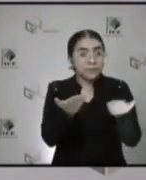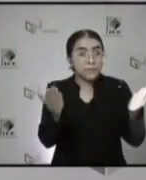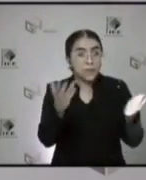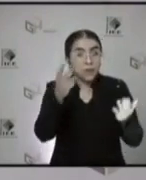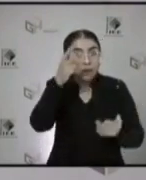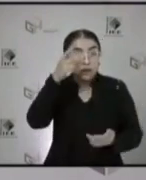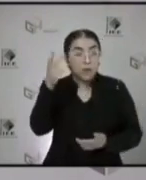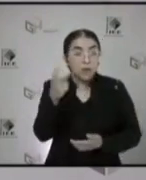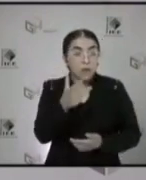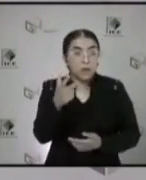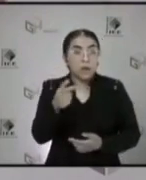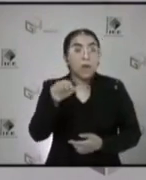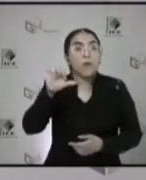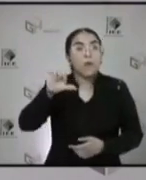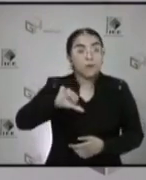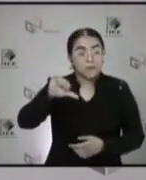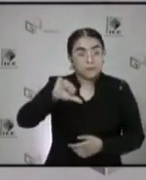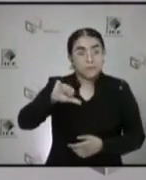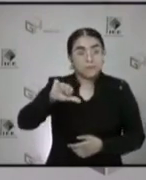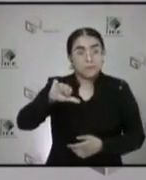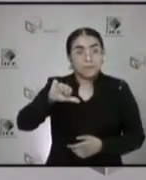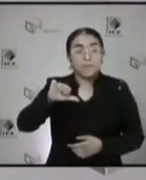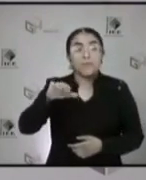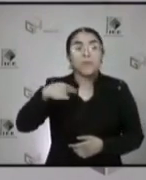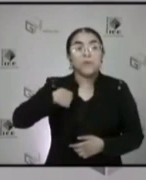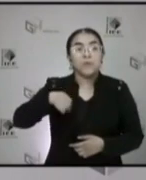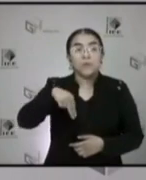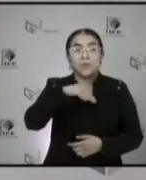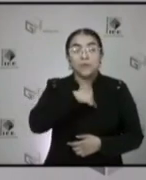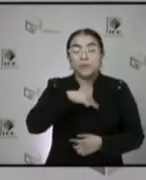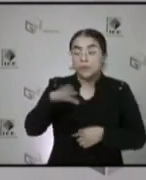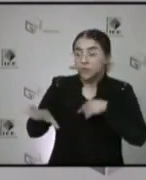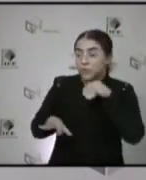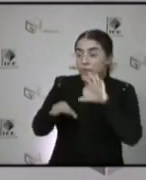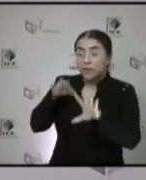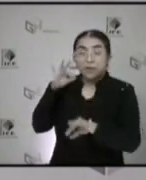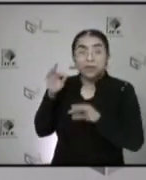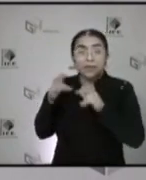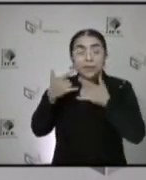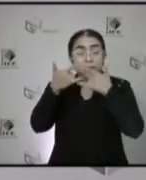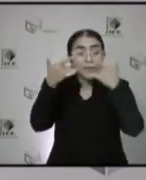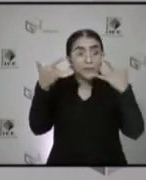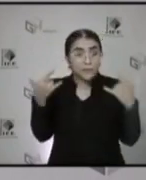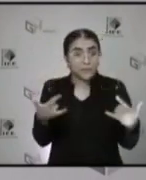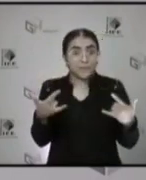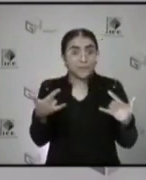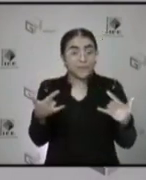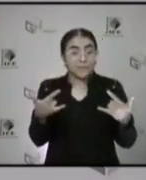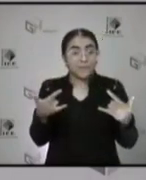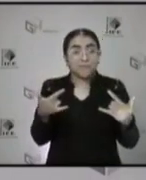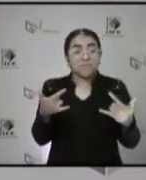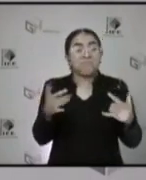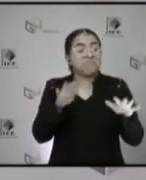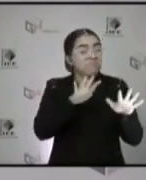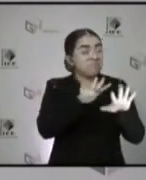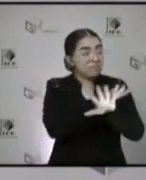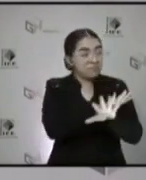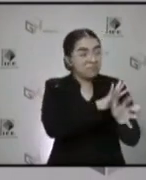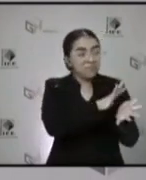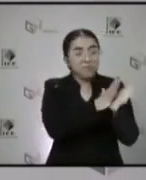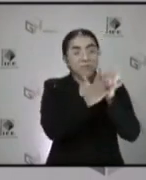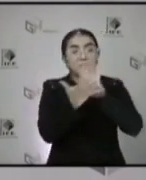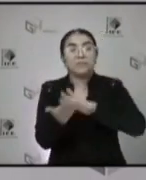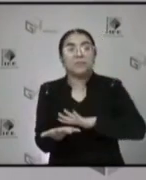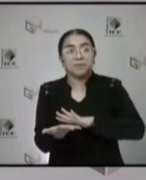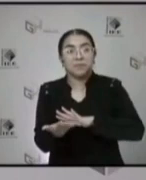hidalguenses, hoy estamos en una elección histórica. La decisión es un cambio estructural,